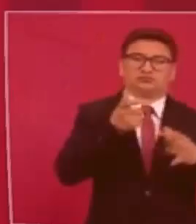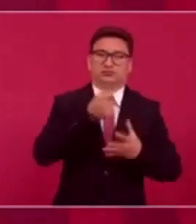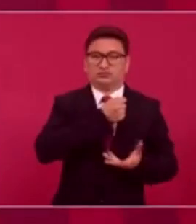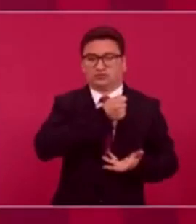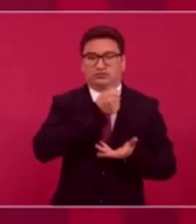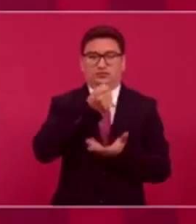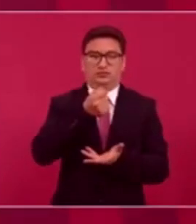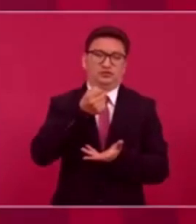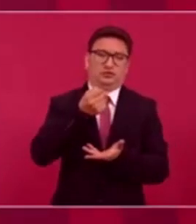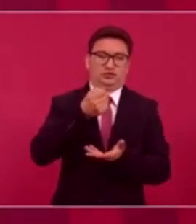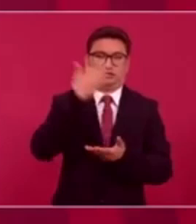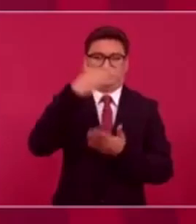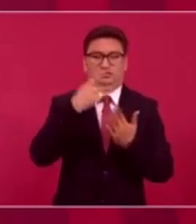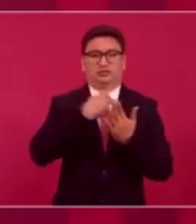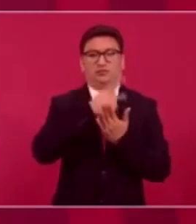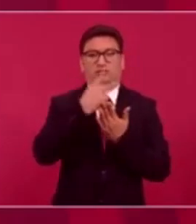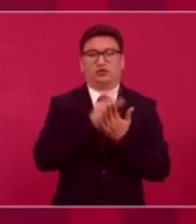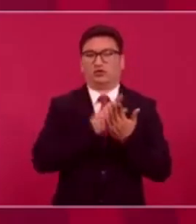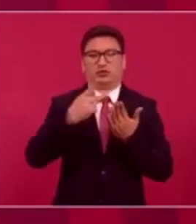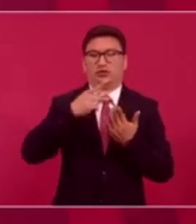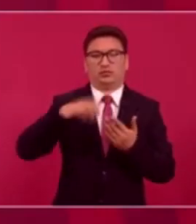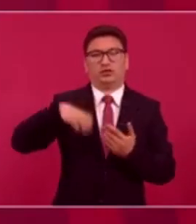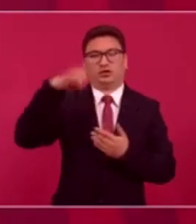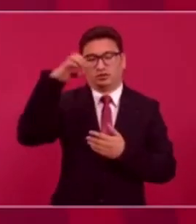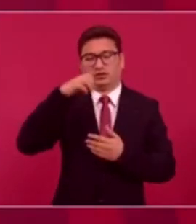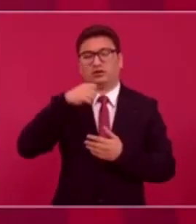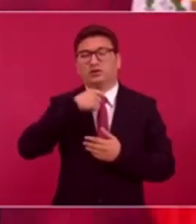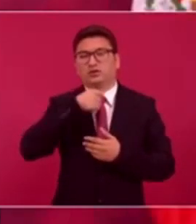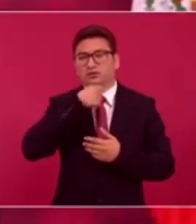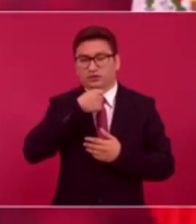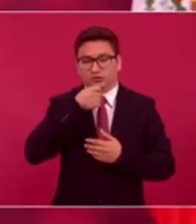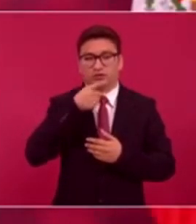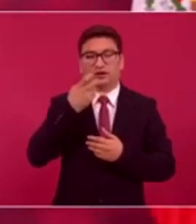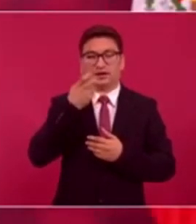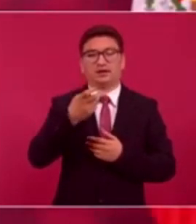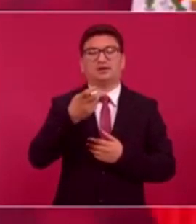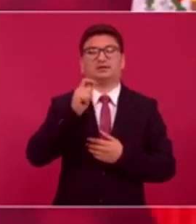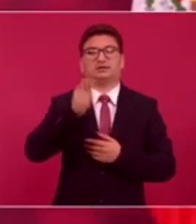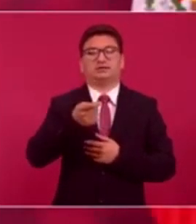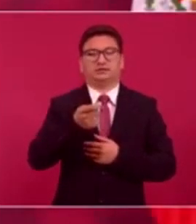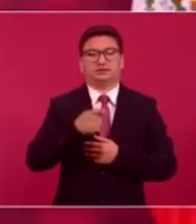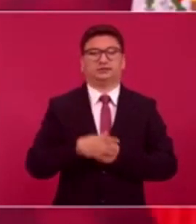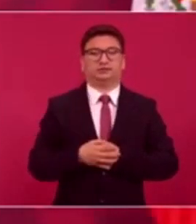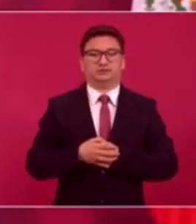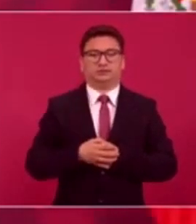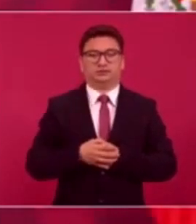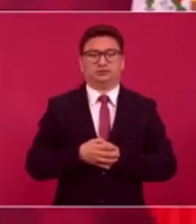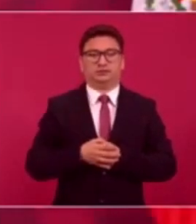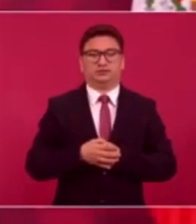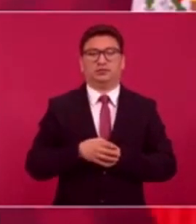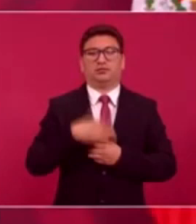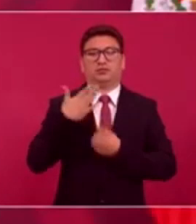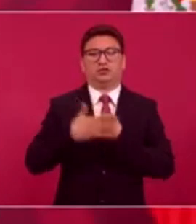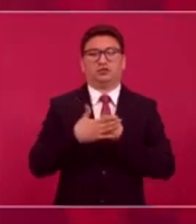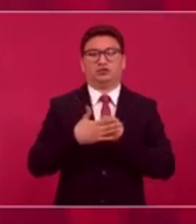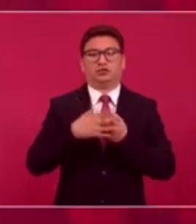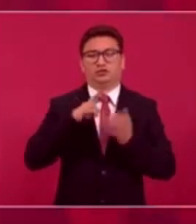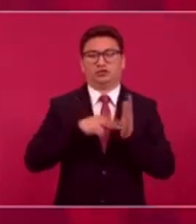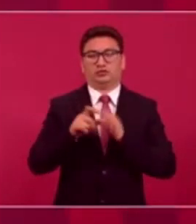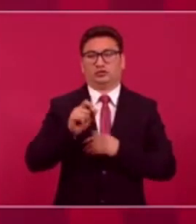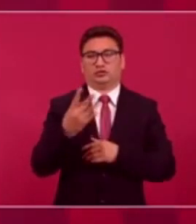el programa de adultos mayores nos va a significar para el